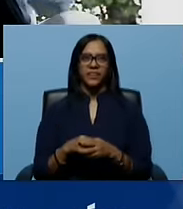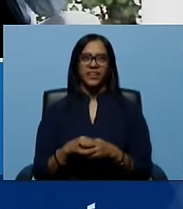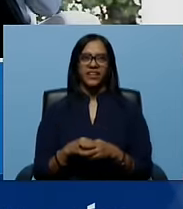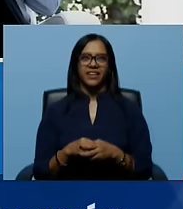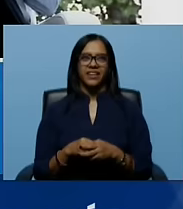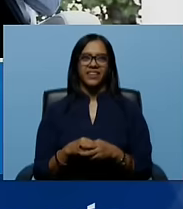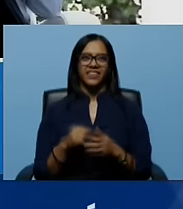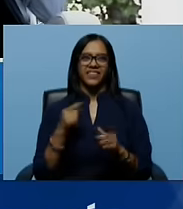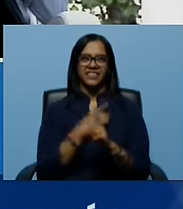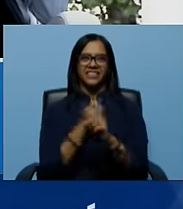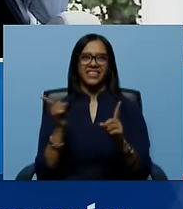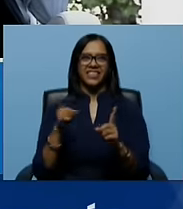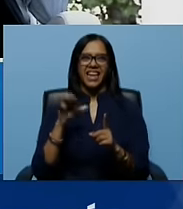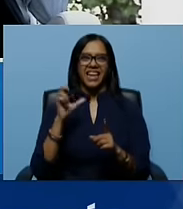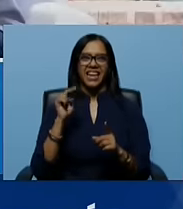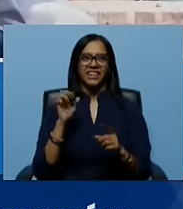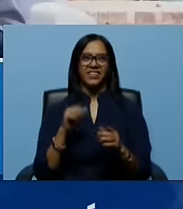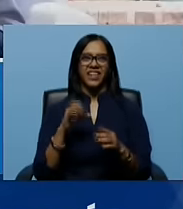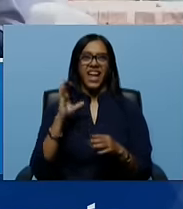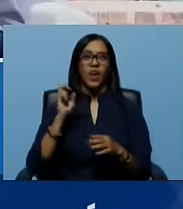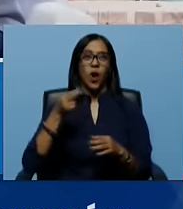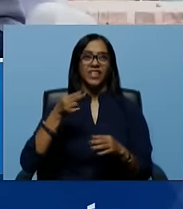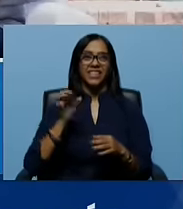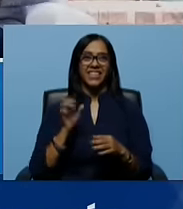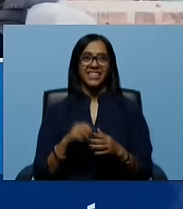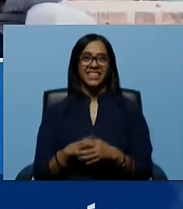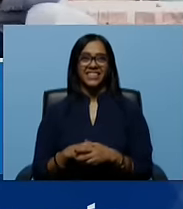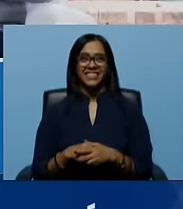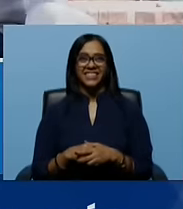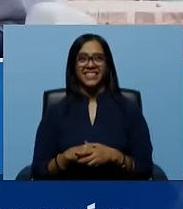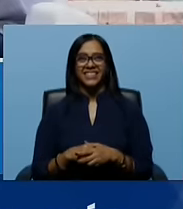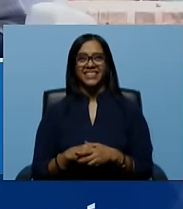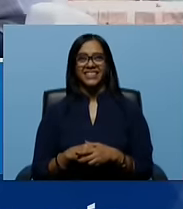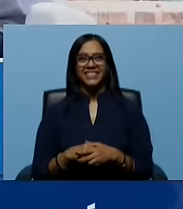tus desviaciones, Ernesto? La de coche. Ah.